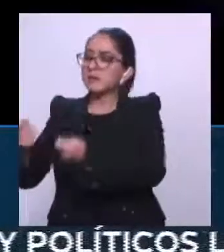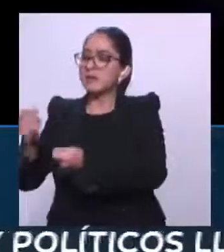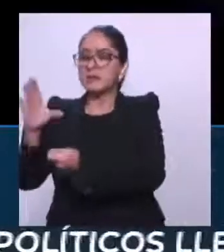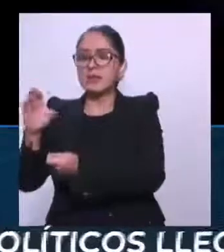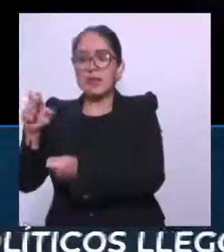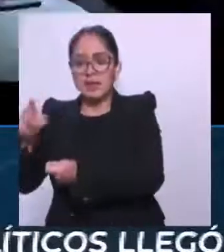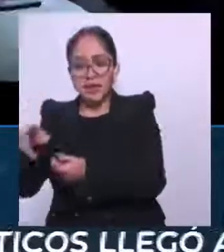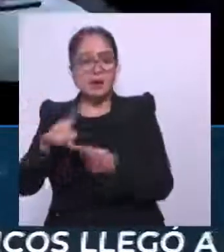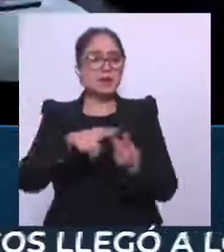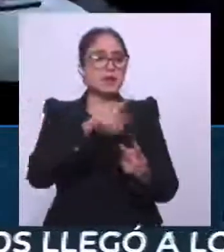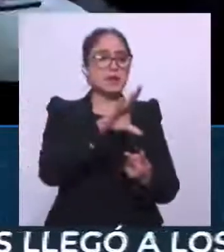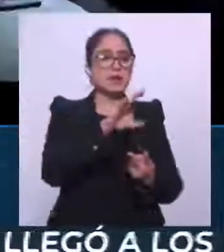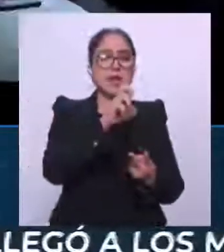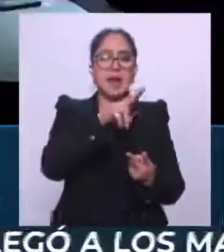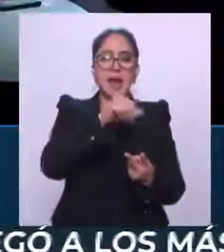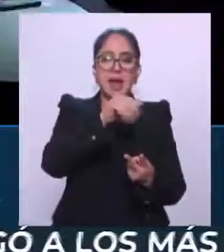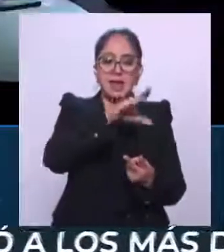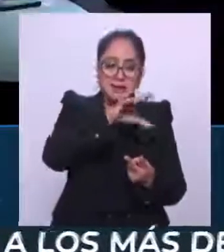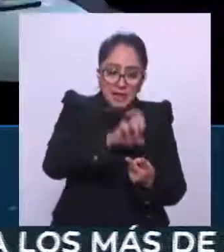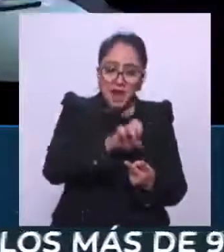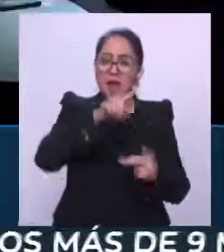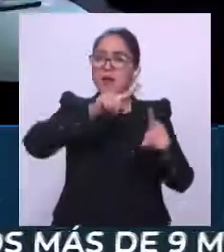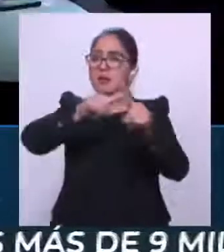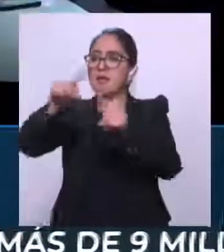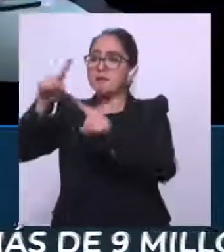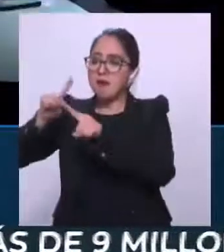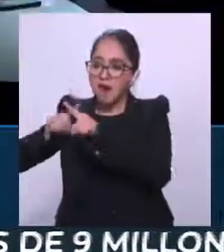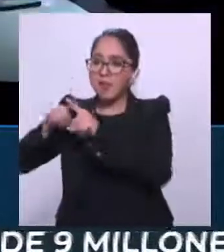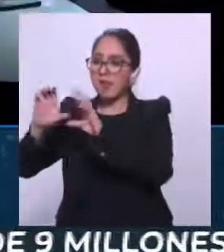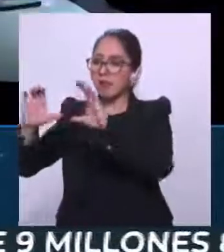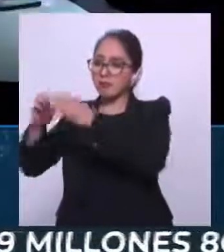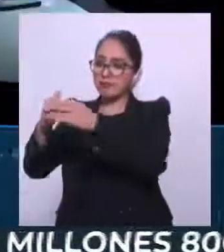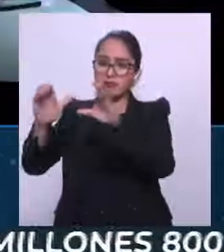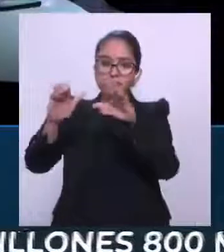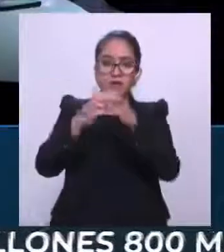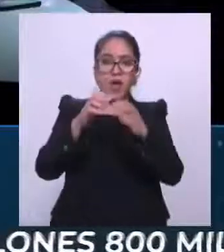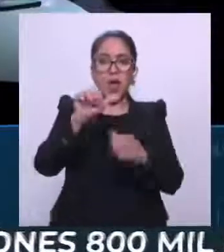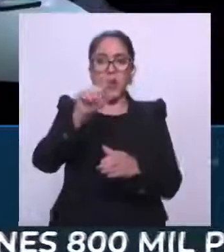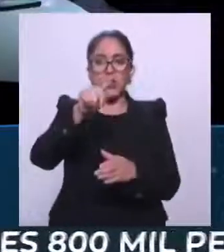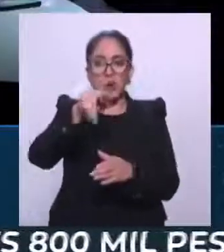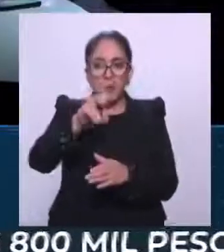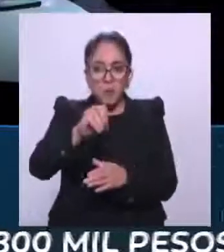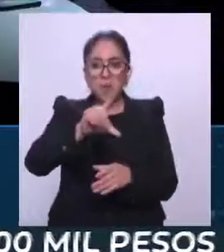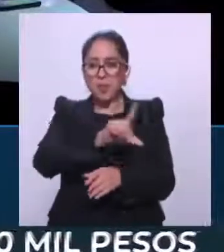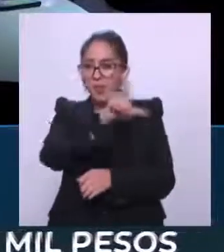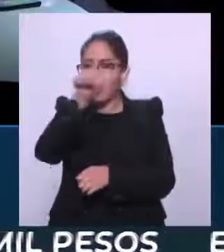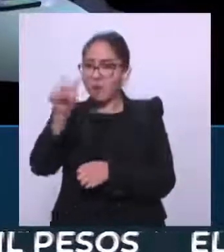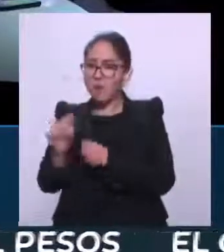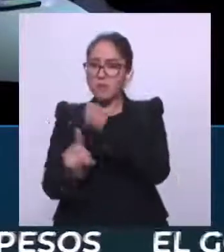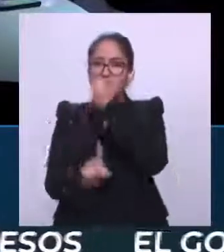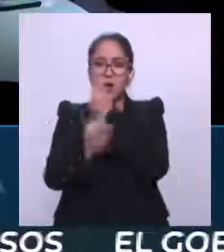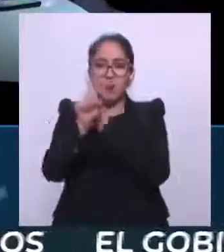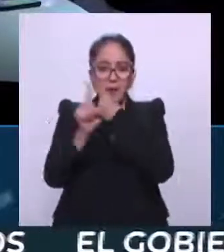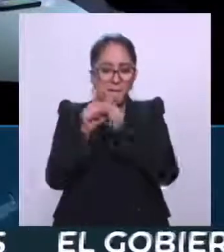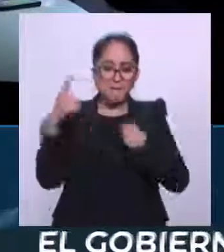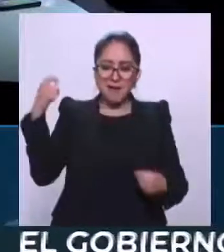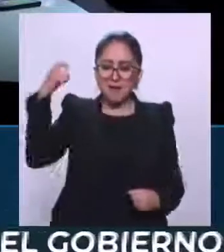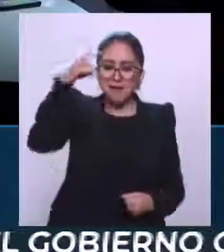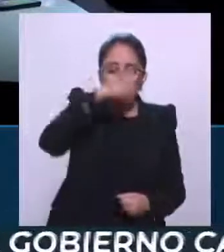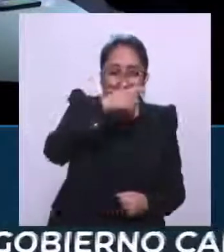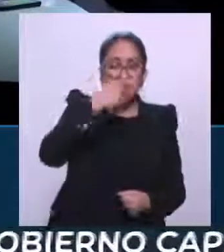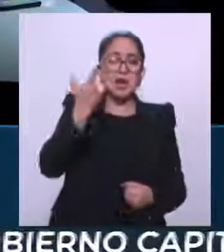CENACE, comienzas a crear una serie de organismos autónomos, el problema se complica, no solamente desde el punto de